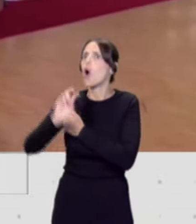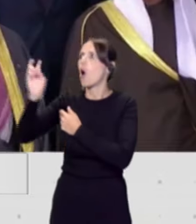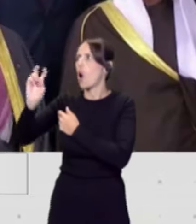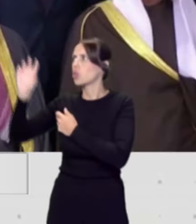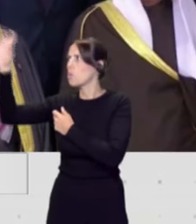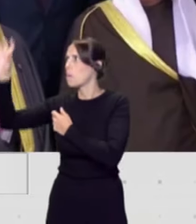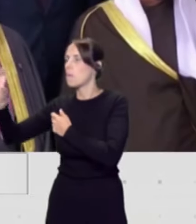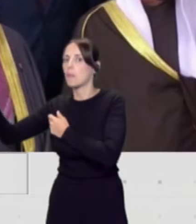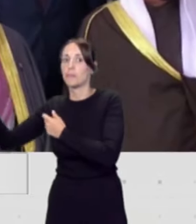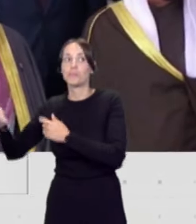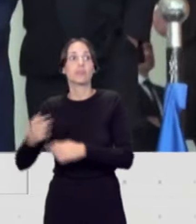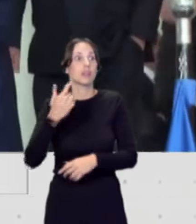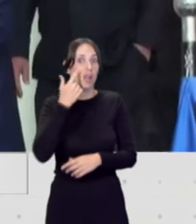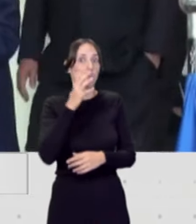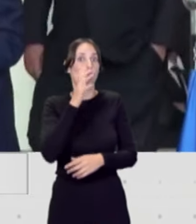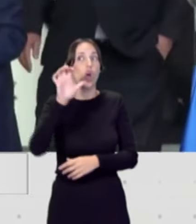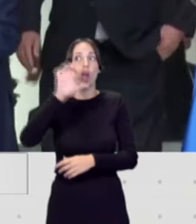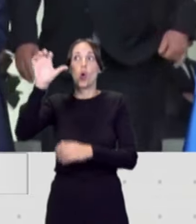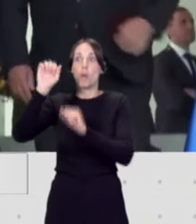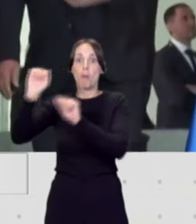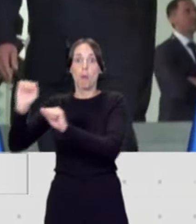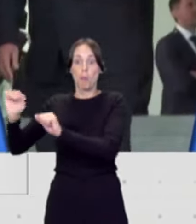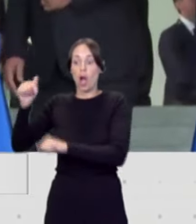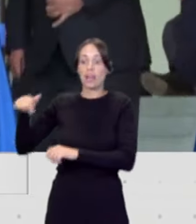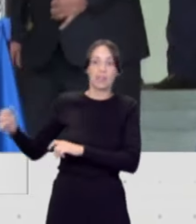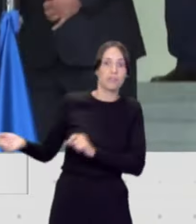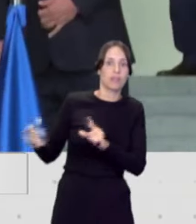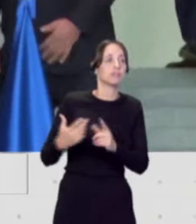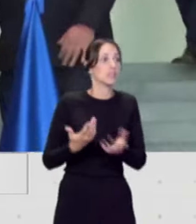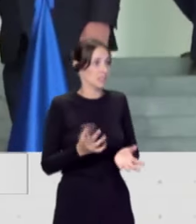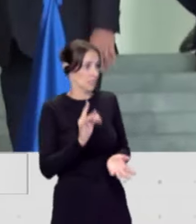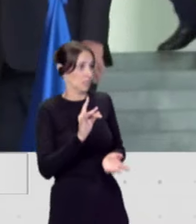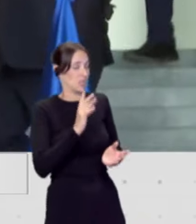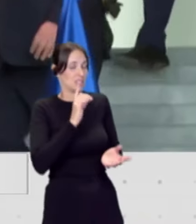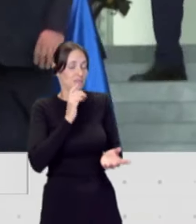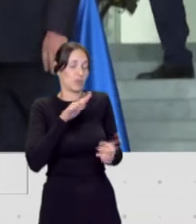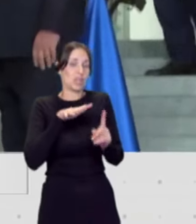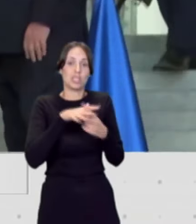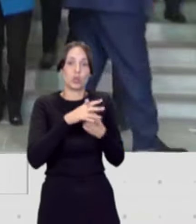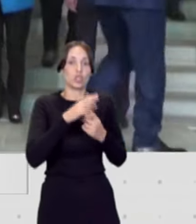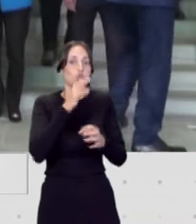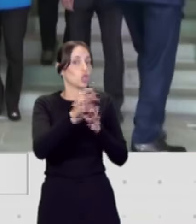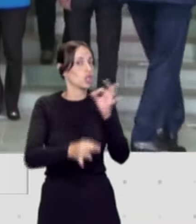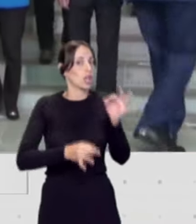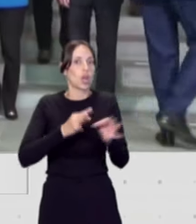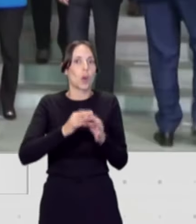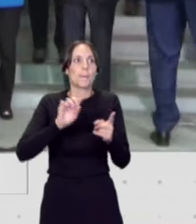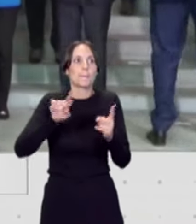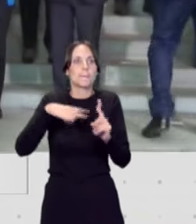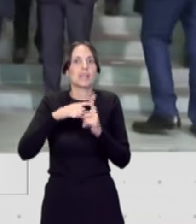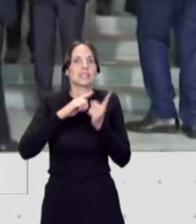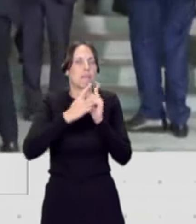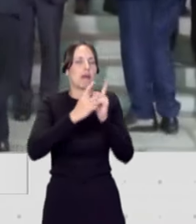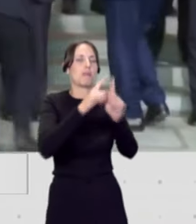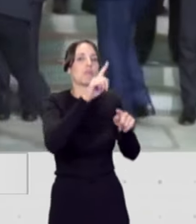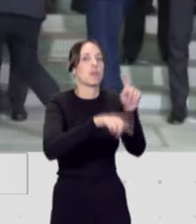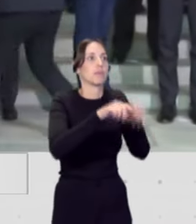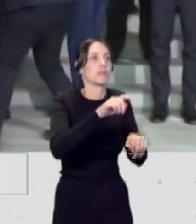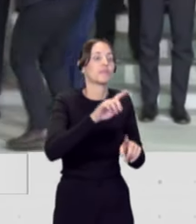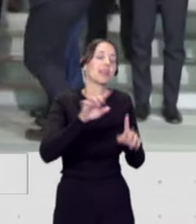correcto, que este fenómeno es cíclico y cambiante. Lo hemos visto durante 25 años. Hemos hablado de países emisores,